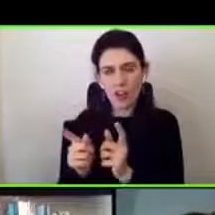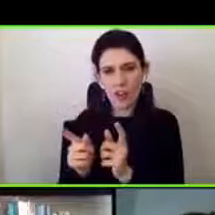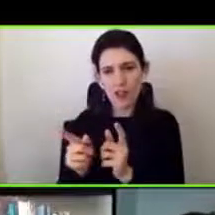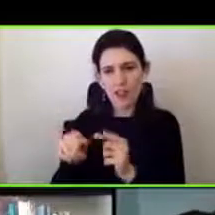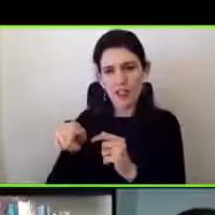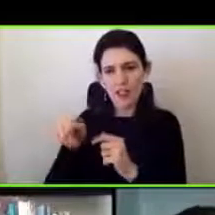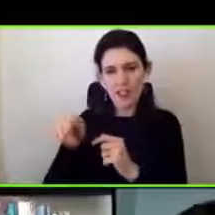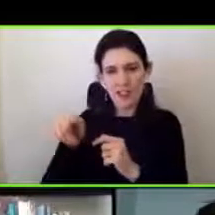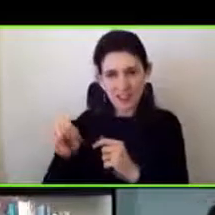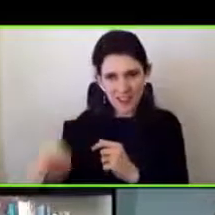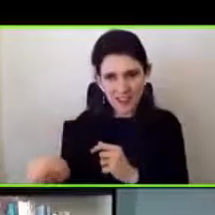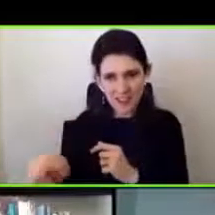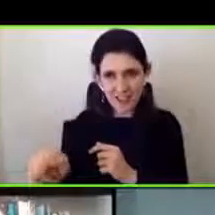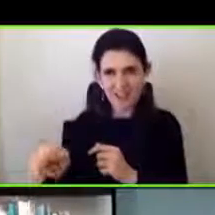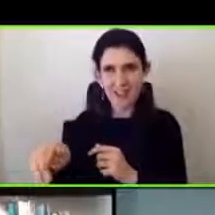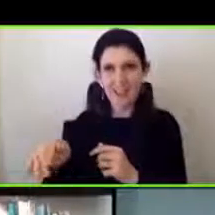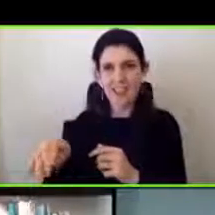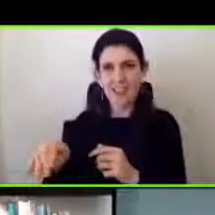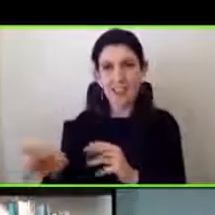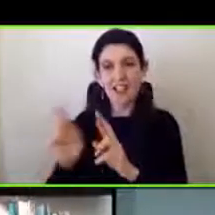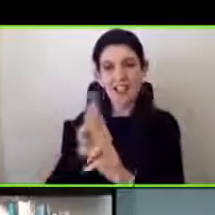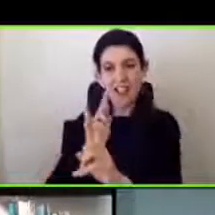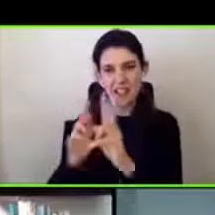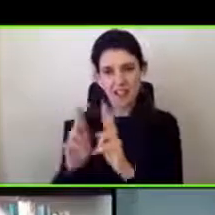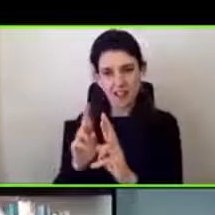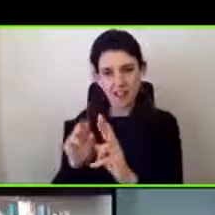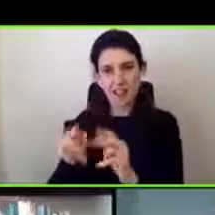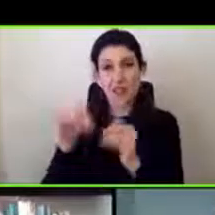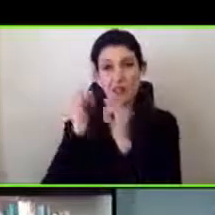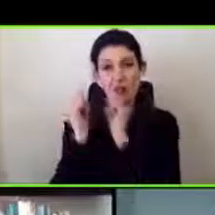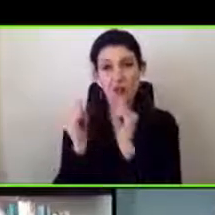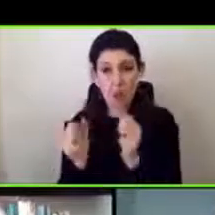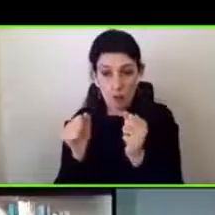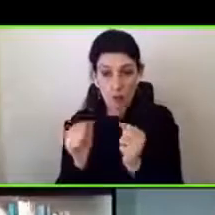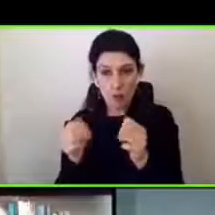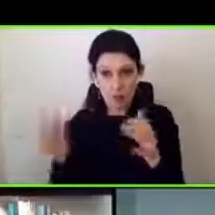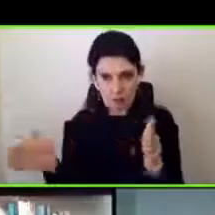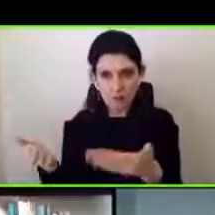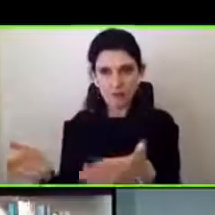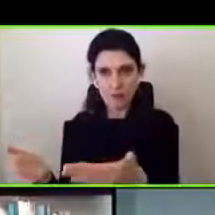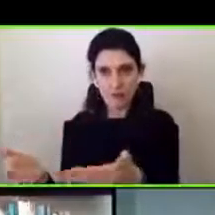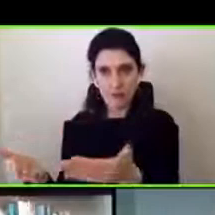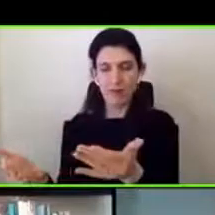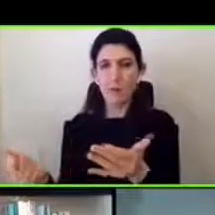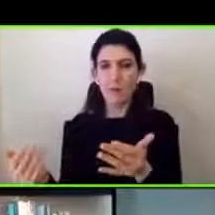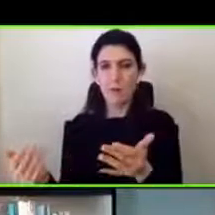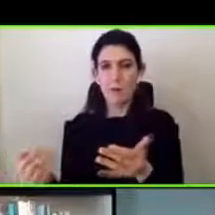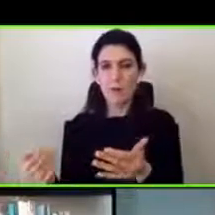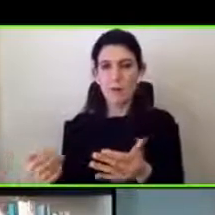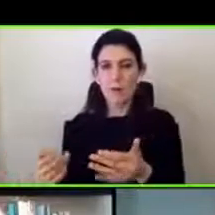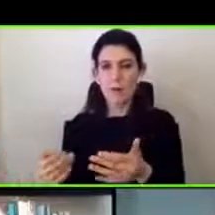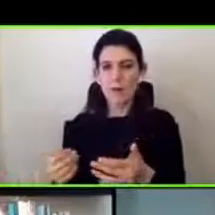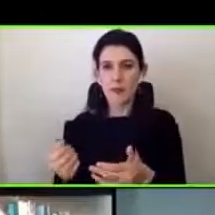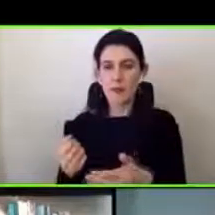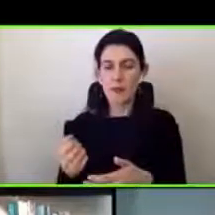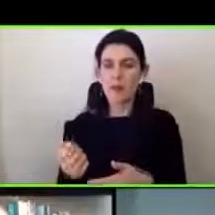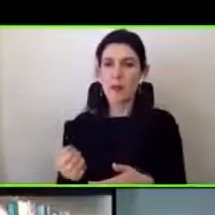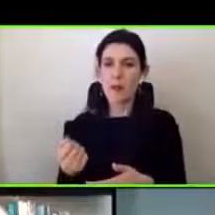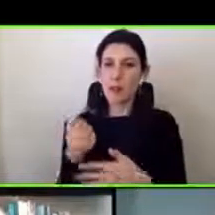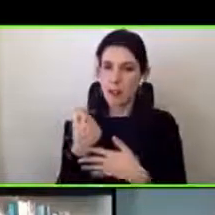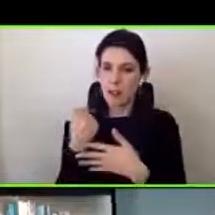de interacción. Y de esa forma podemos ir estimulando, podemos ir generando condiciones para poder ir